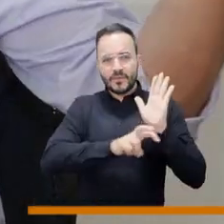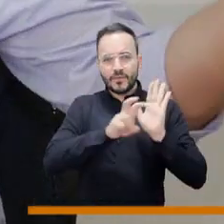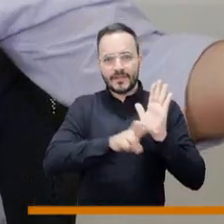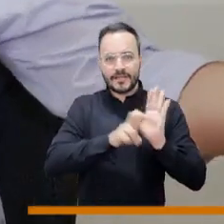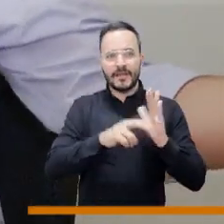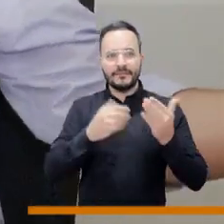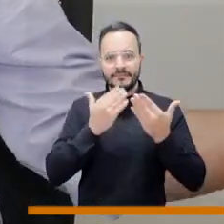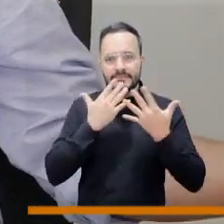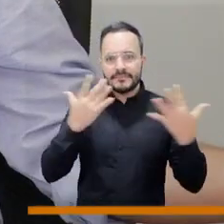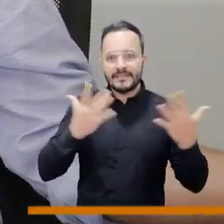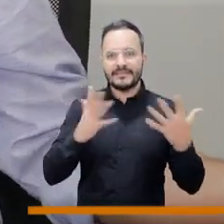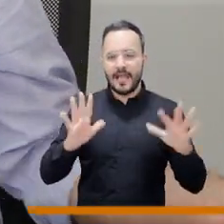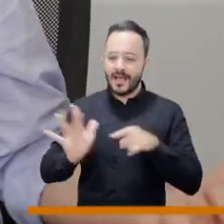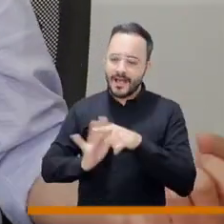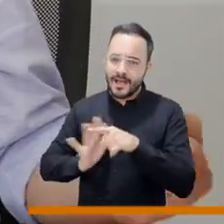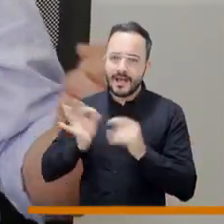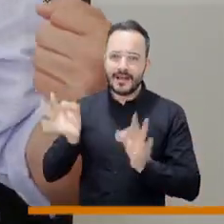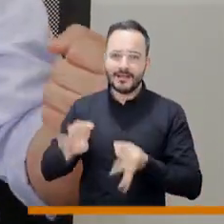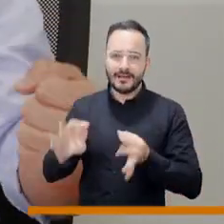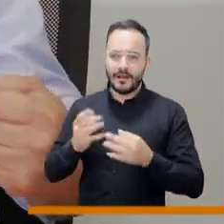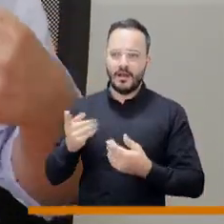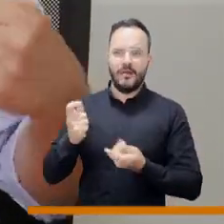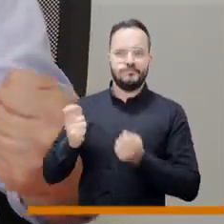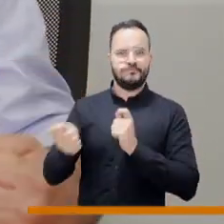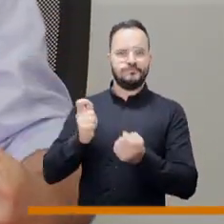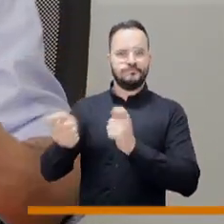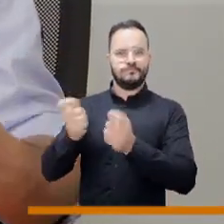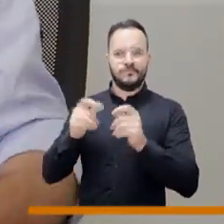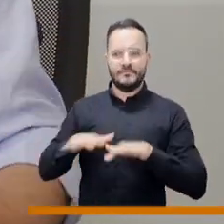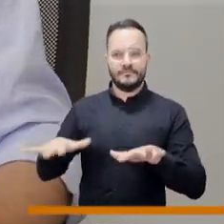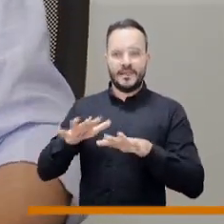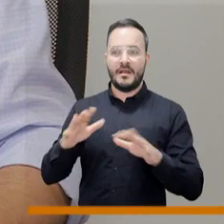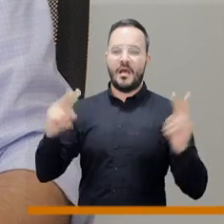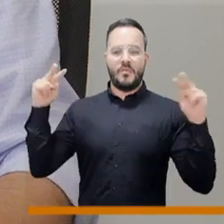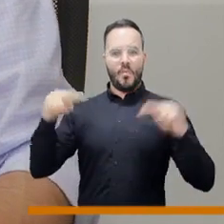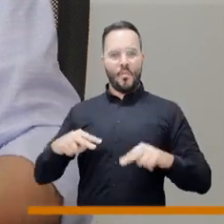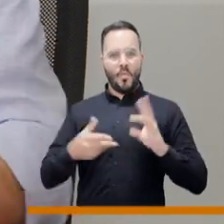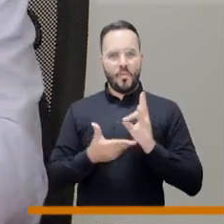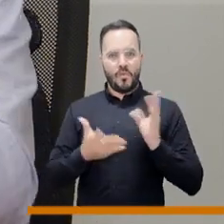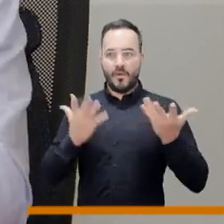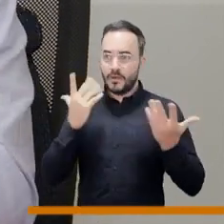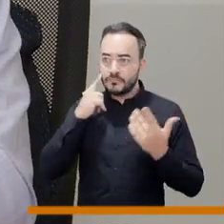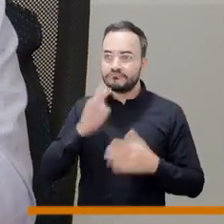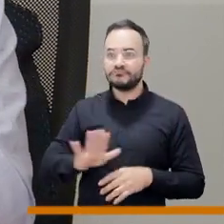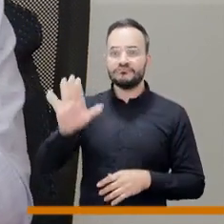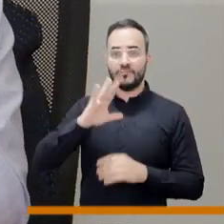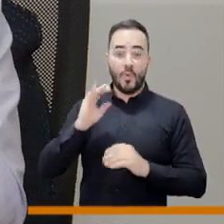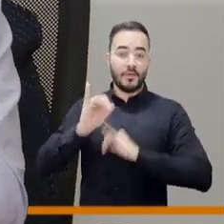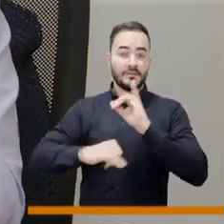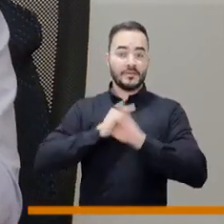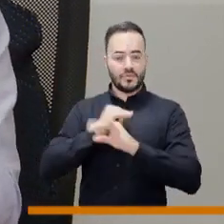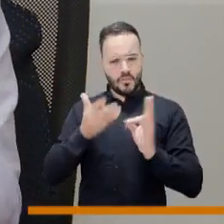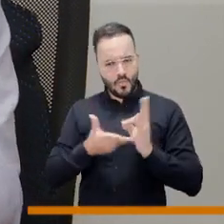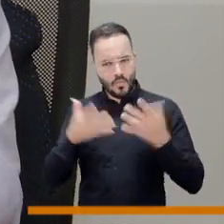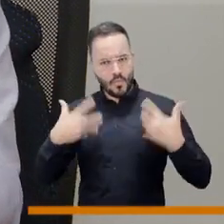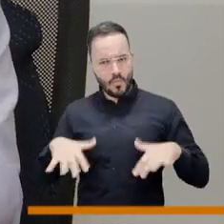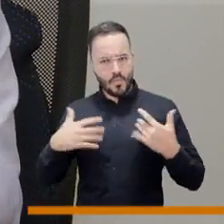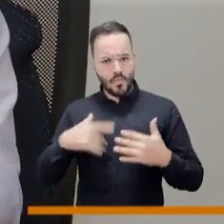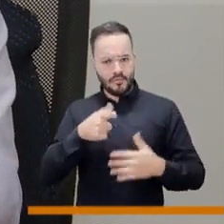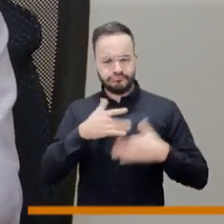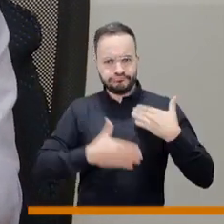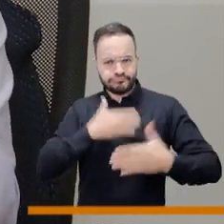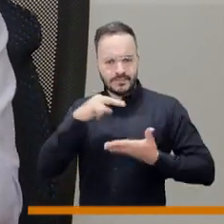pase de la teoría a la práctica, generando una dinámica que nos permita ser un referente a nivel nacional e